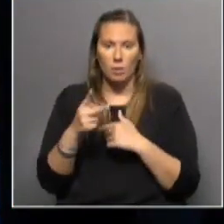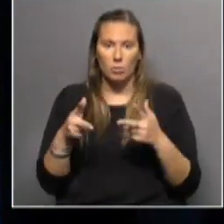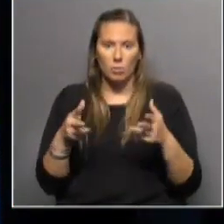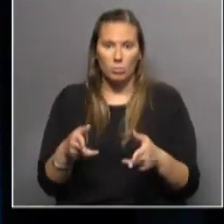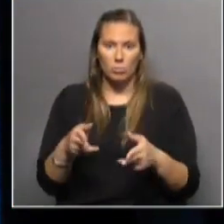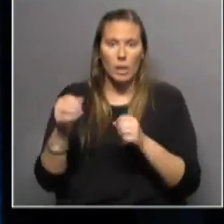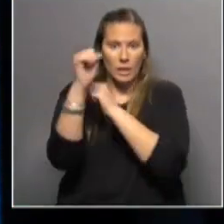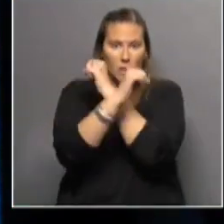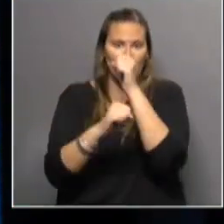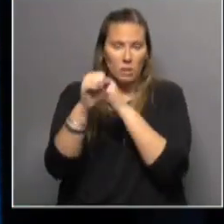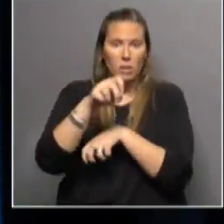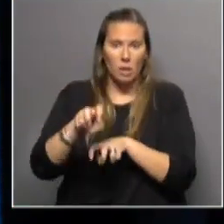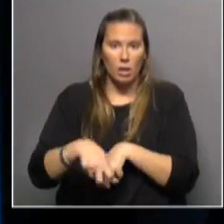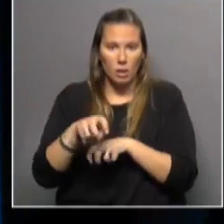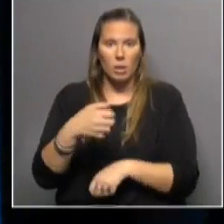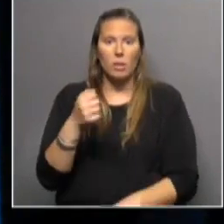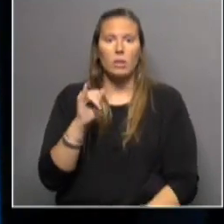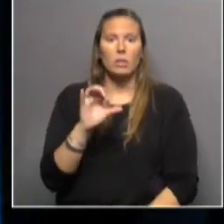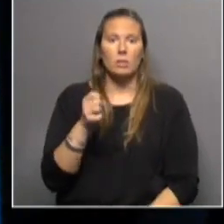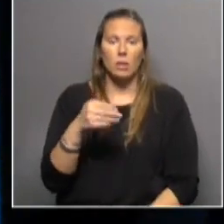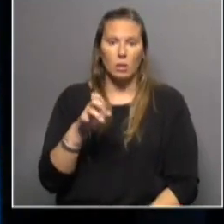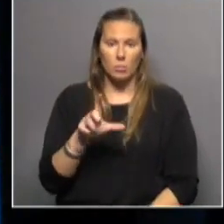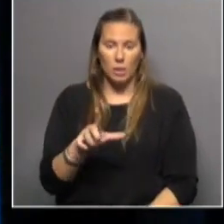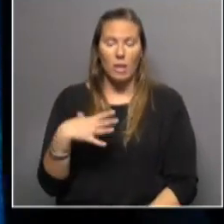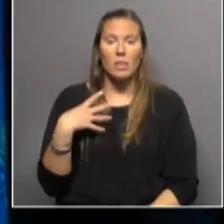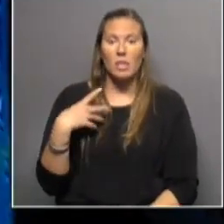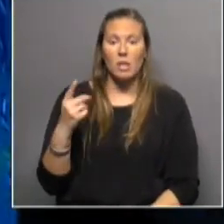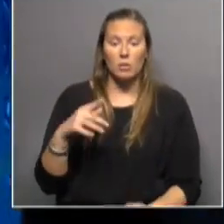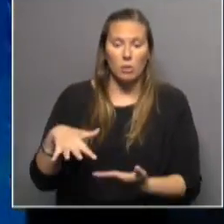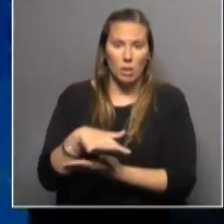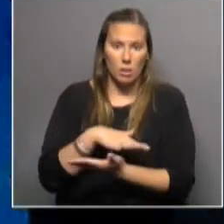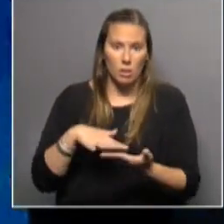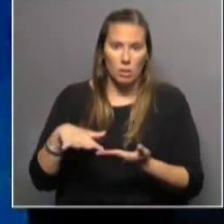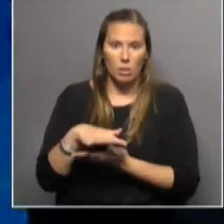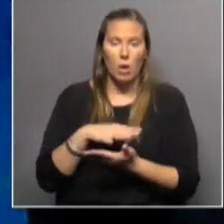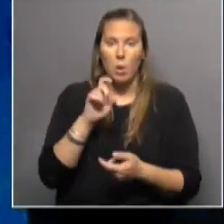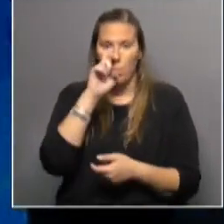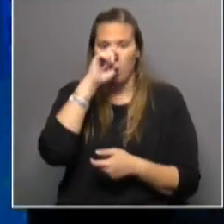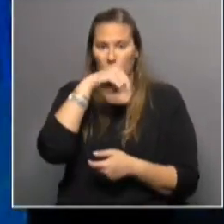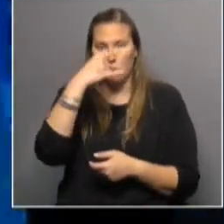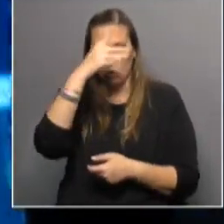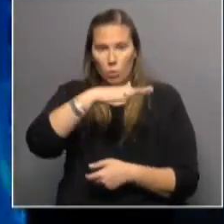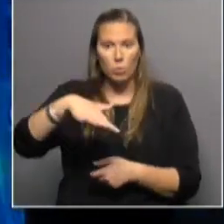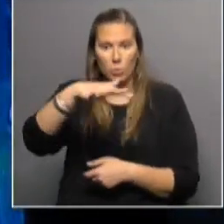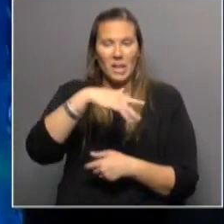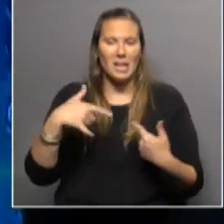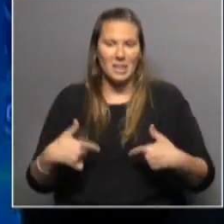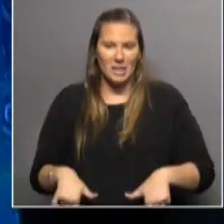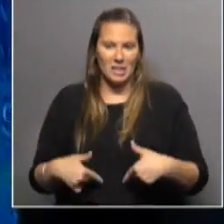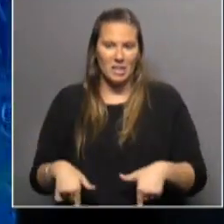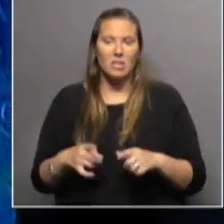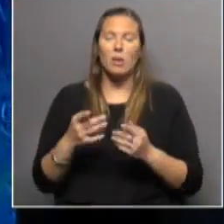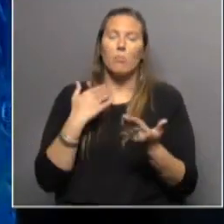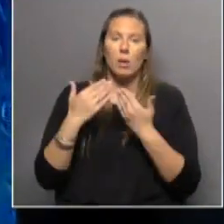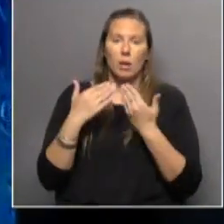ingeniera agrónoma Isabel Andreoni, que es la directora del Departamento Montevideo Rural de la Intendencia y justamente vamos a estar